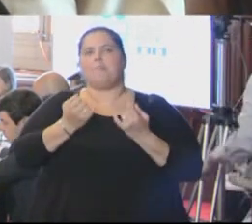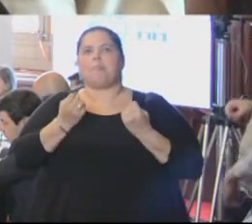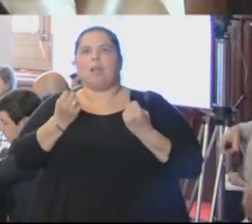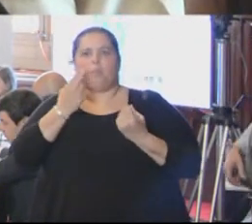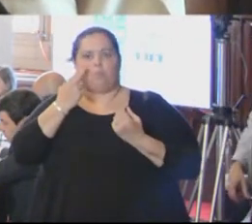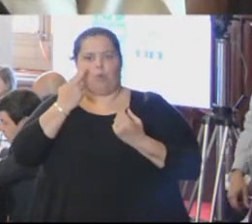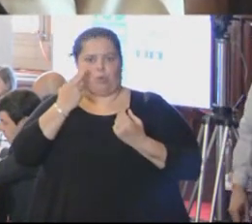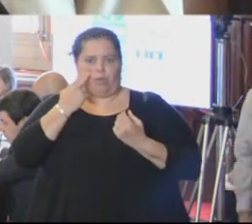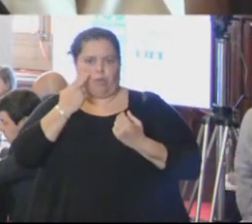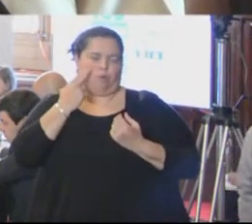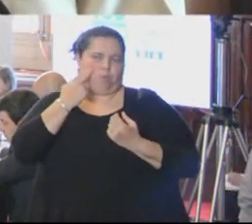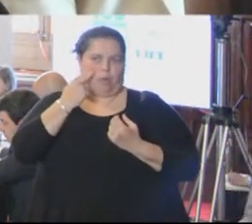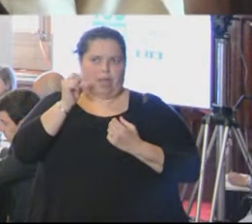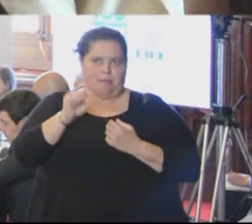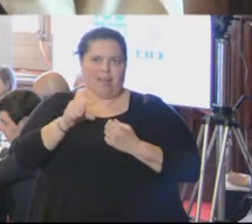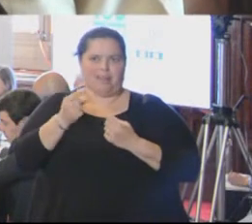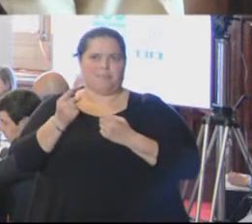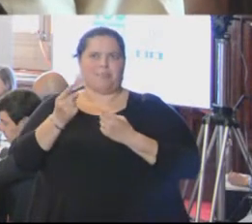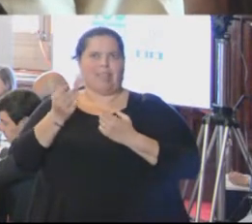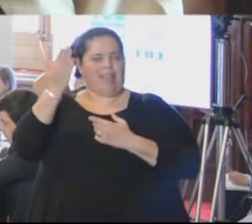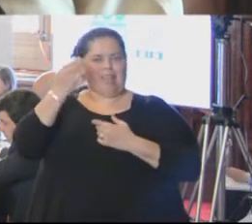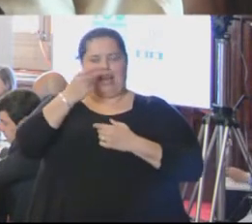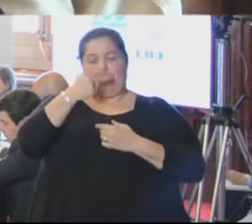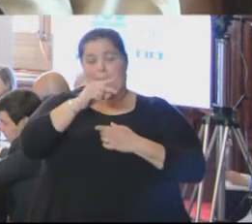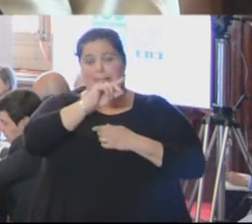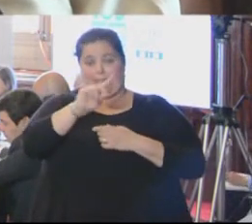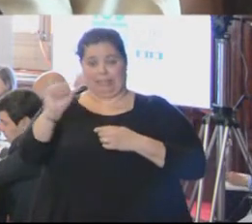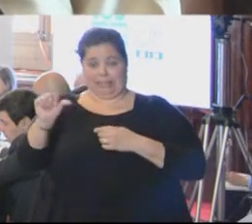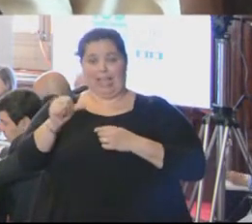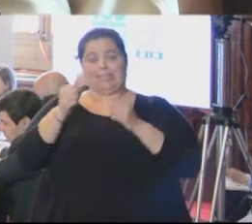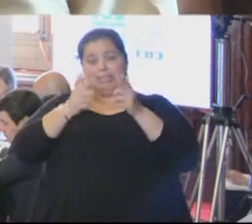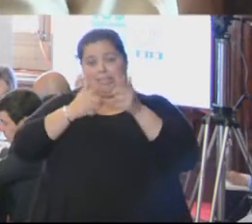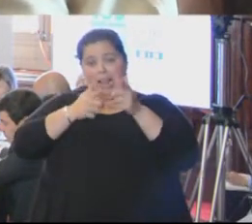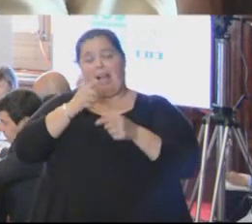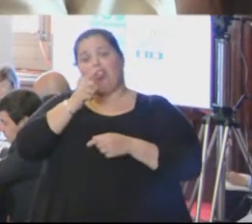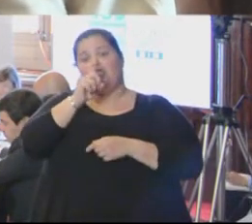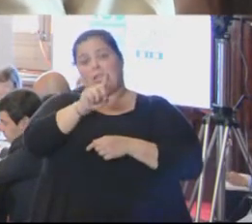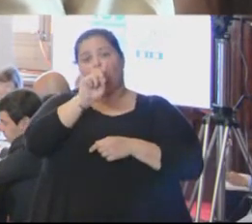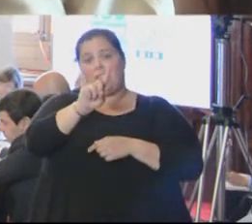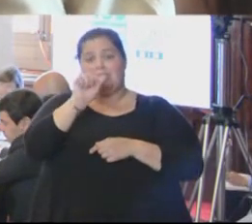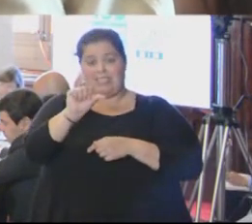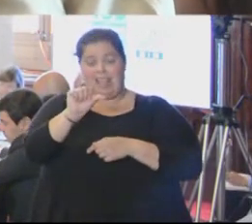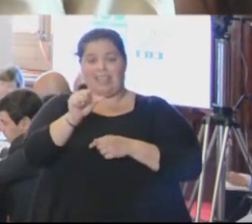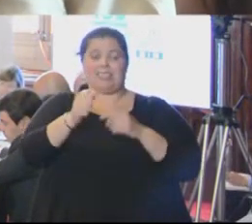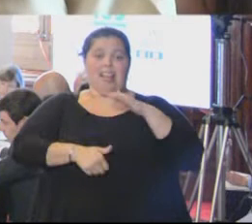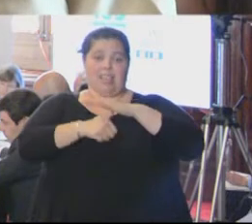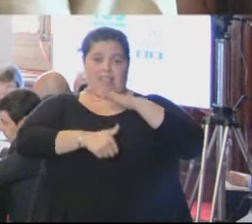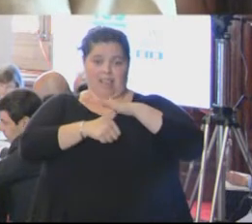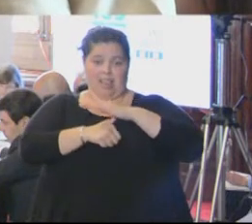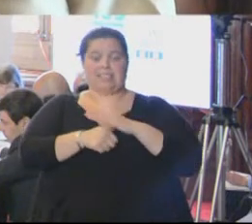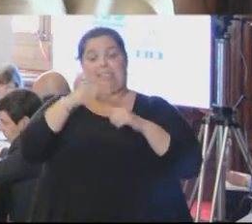año 2016 fueron asesinados 116 líderes sociales y defensores de derechos humanos y en el